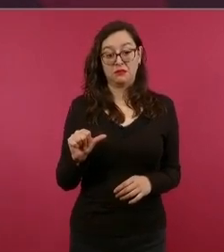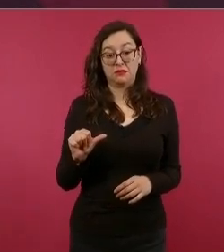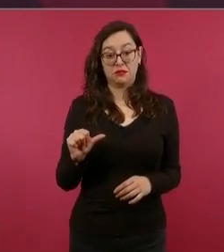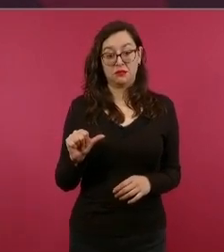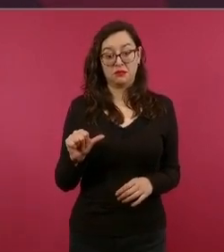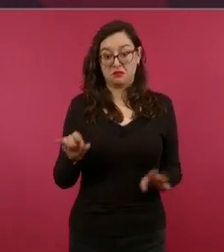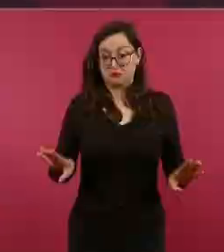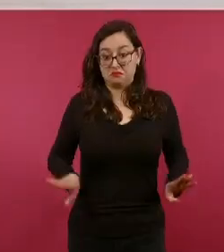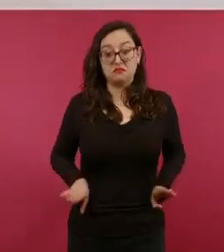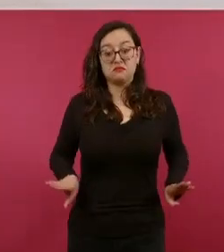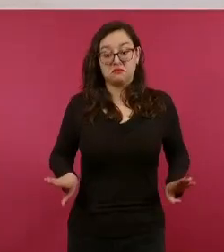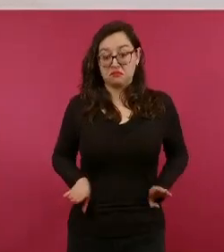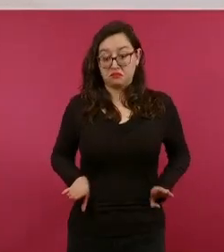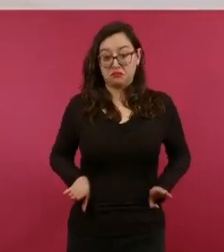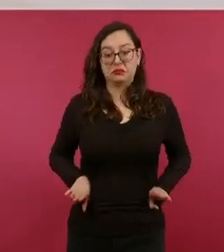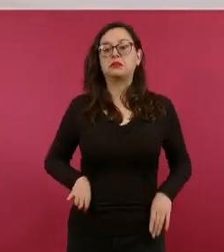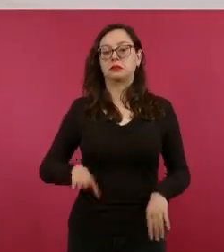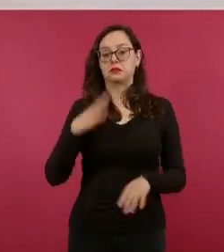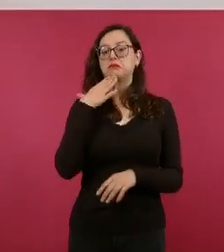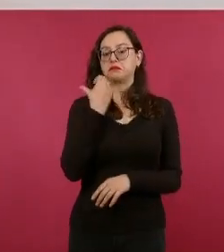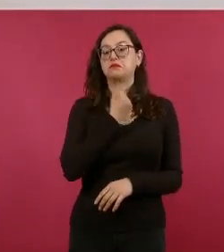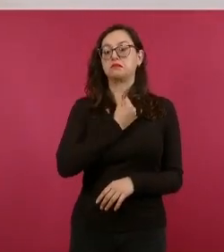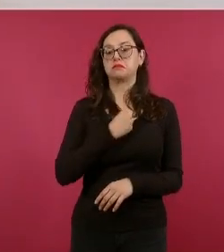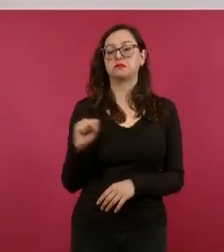se ha destacado